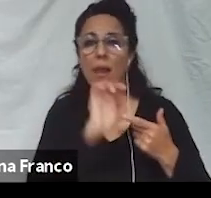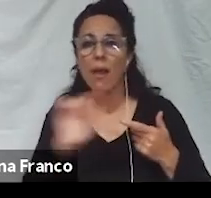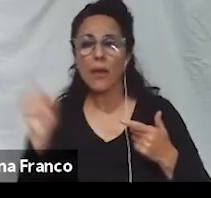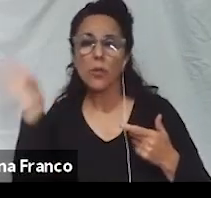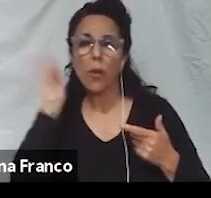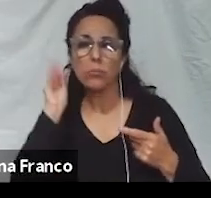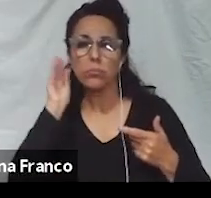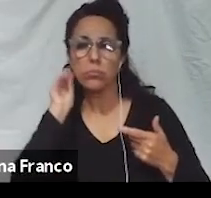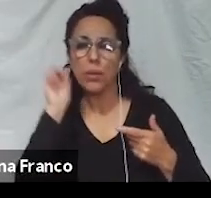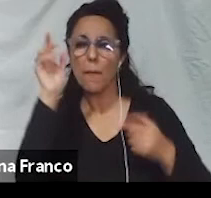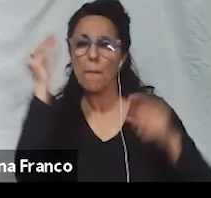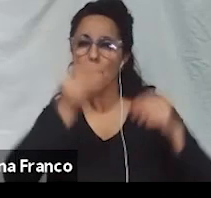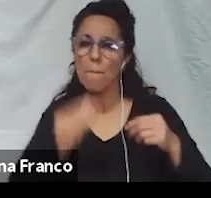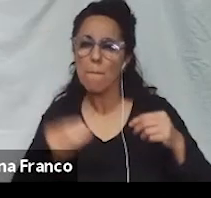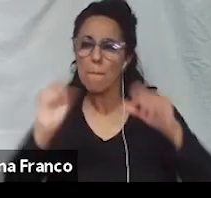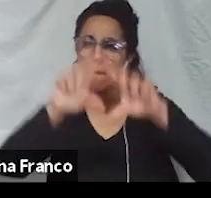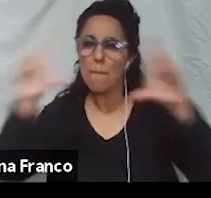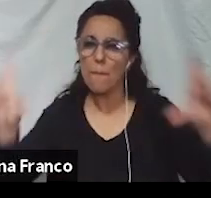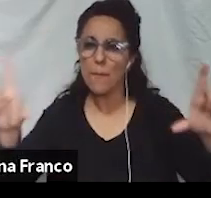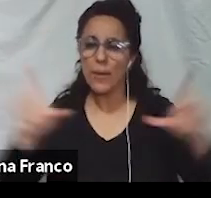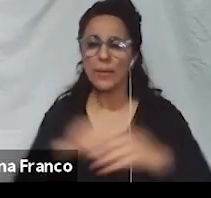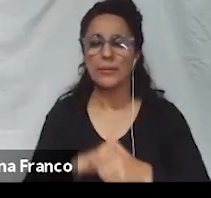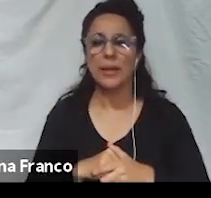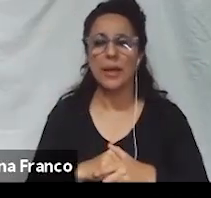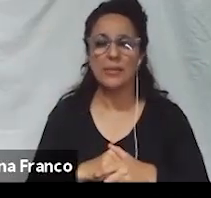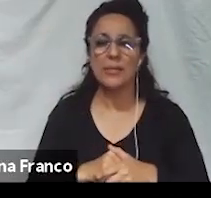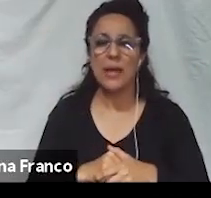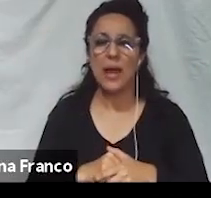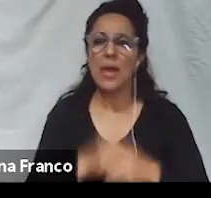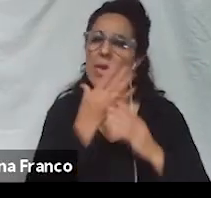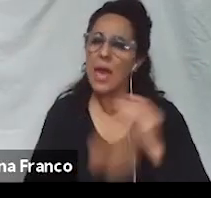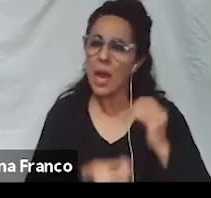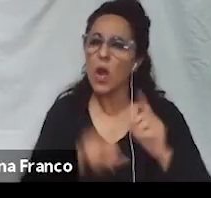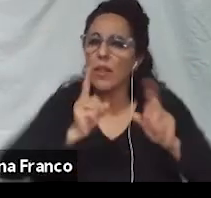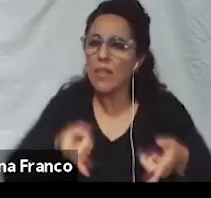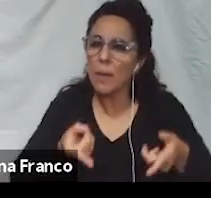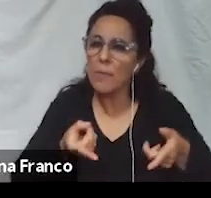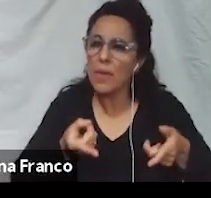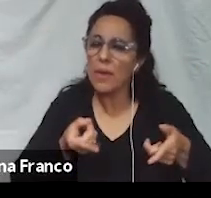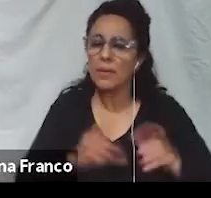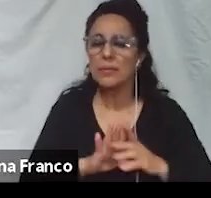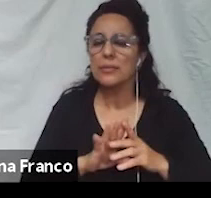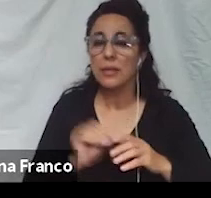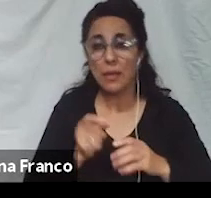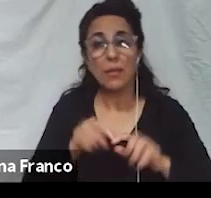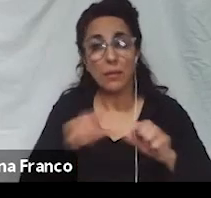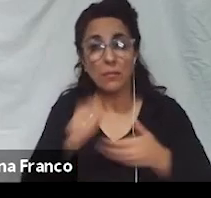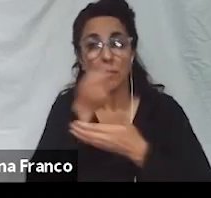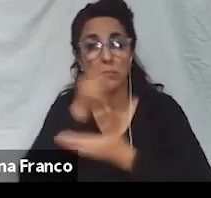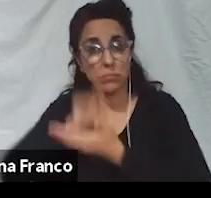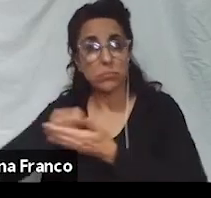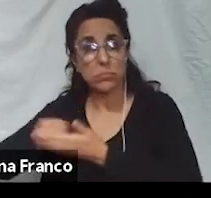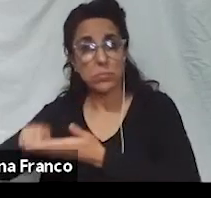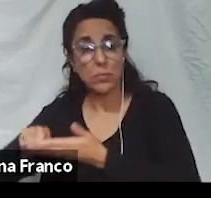de pantalla. Todo eso tiene que estar bien clarito, y en cada error también lo tenemos que especificar, ¿no? Si yo encuentro, por ejemplo,